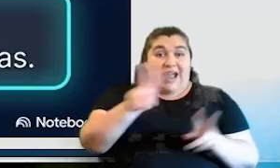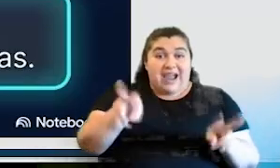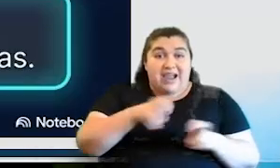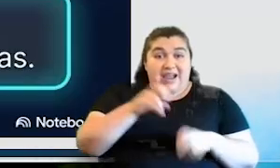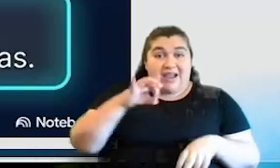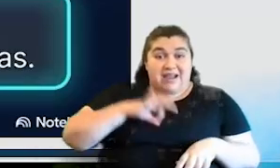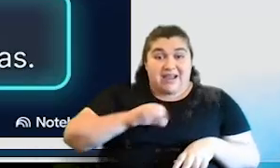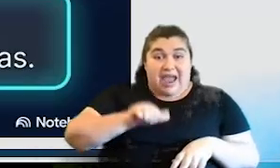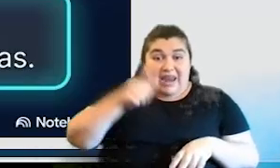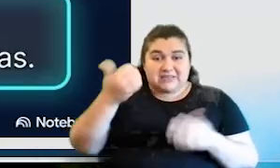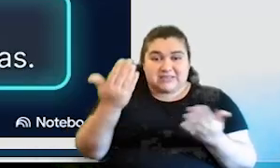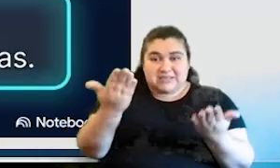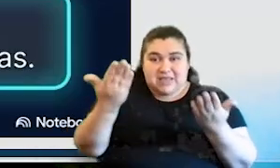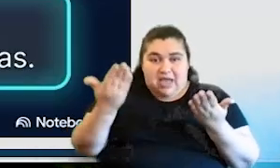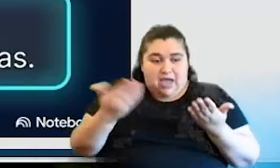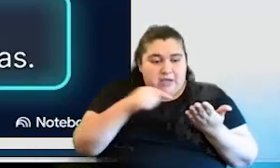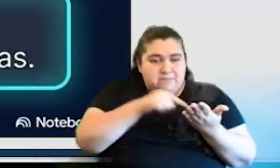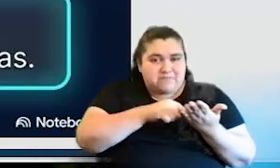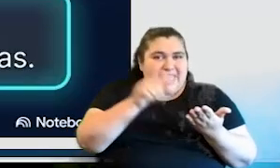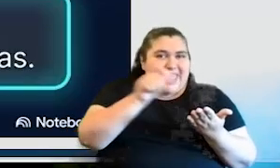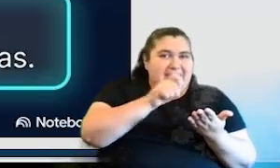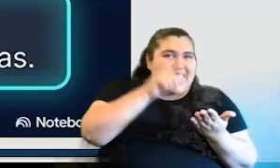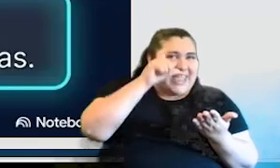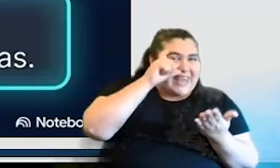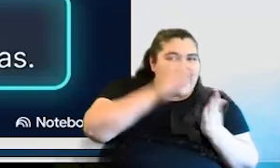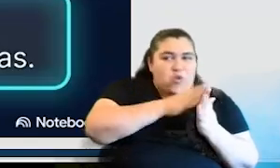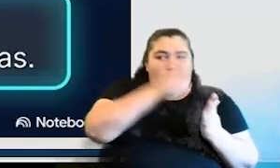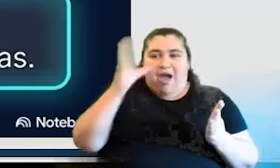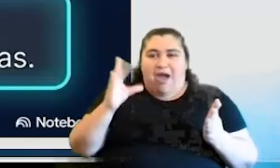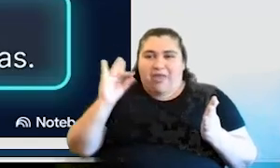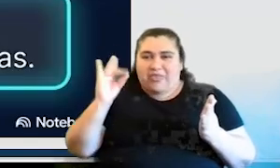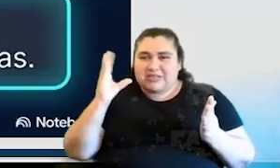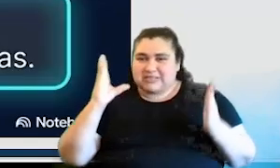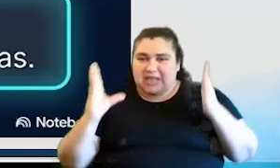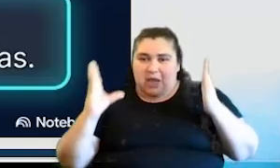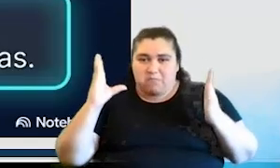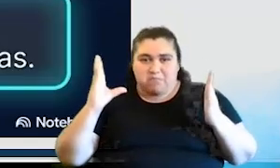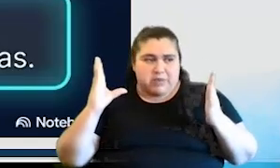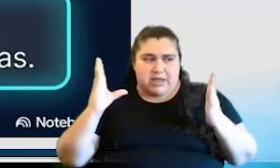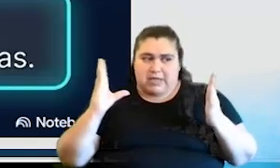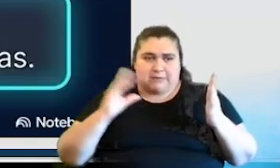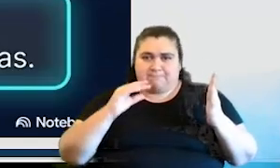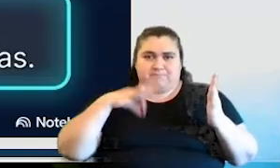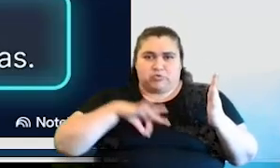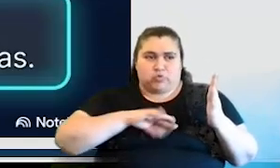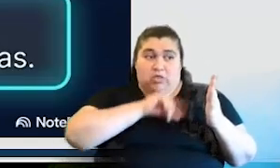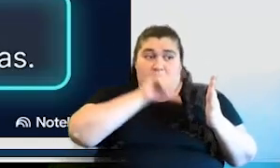tomar de enero a diciembre, porque hay conceptos que también tal vez se perciben en diciembre que corresponden